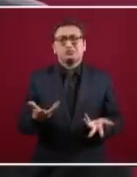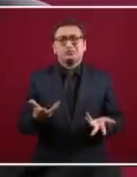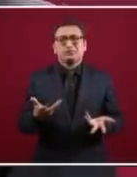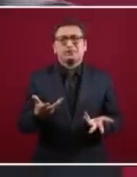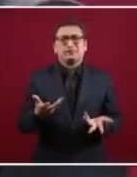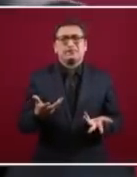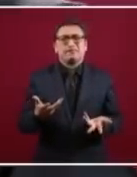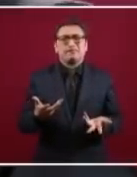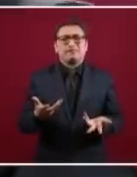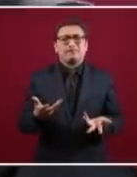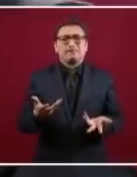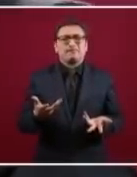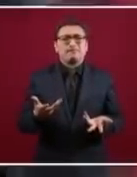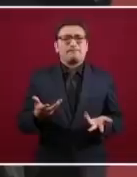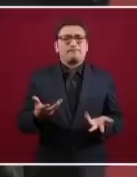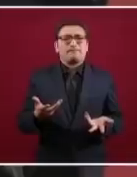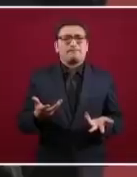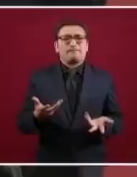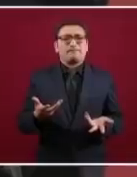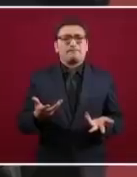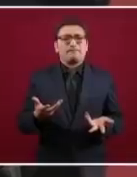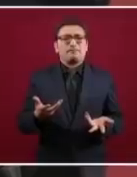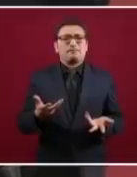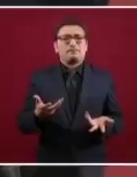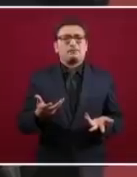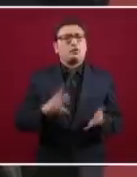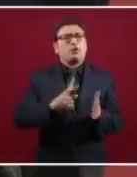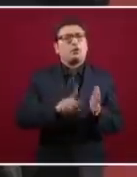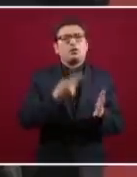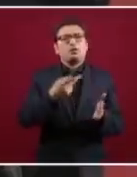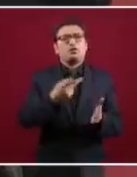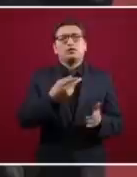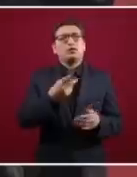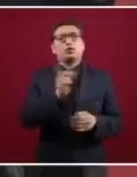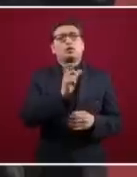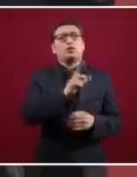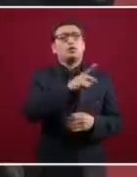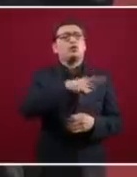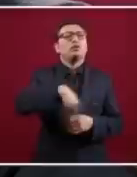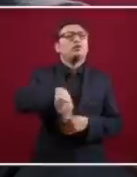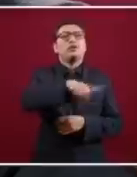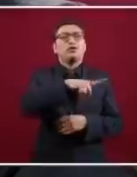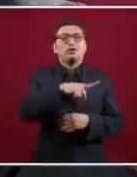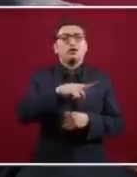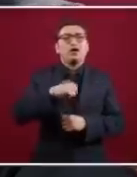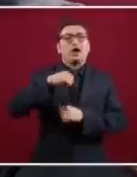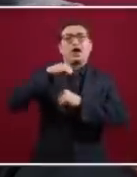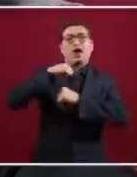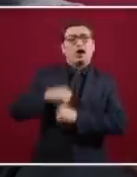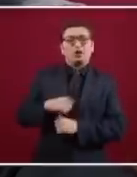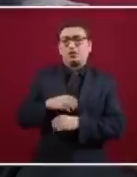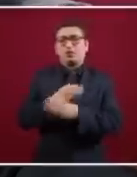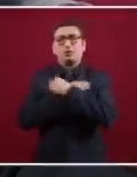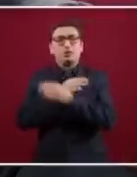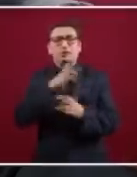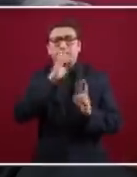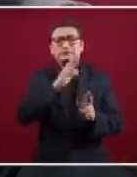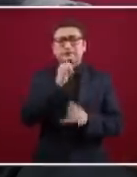y reitero cuando no había autoridad moral